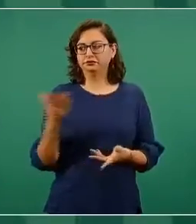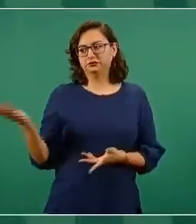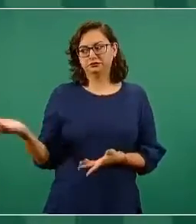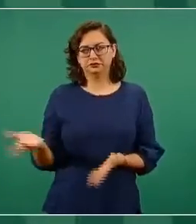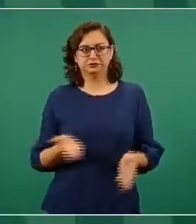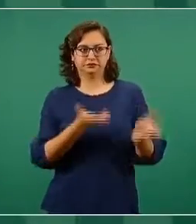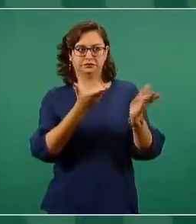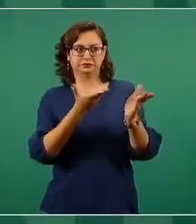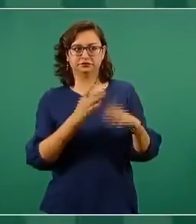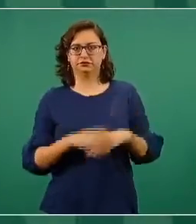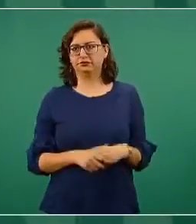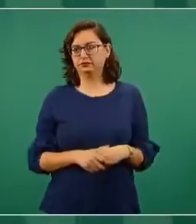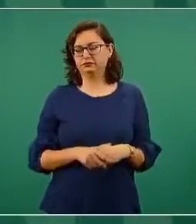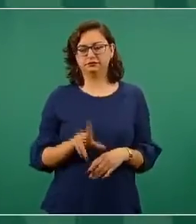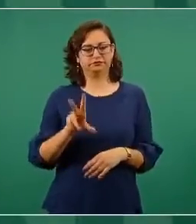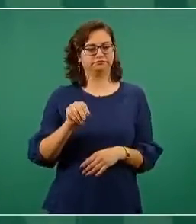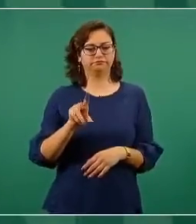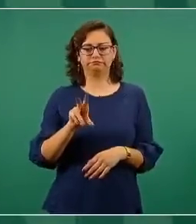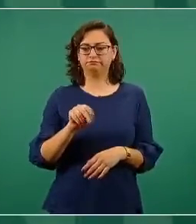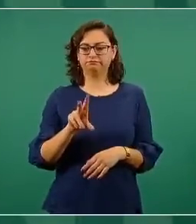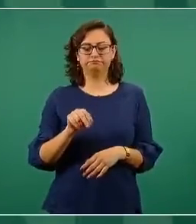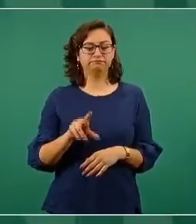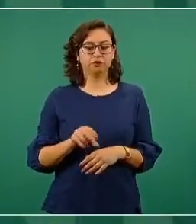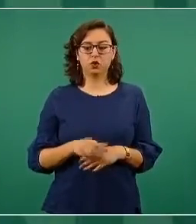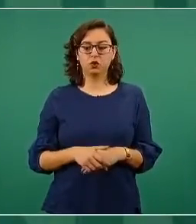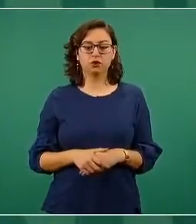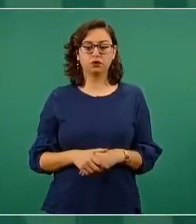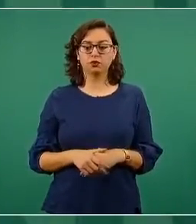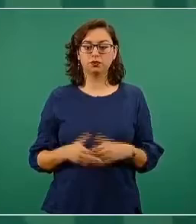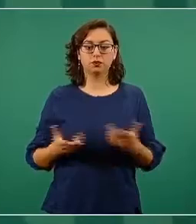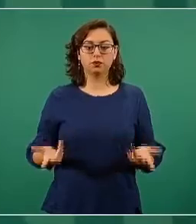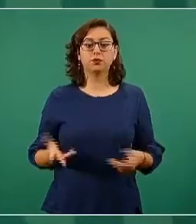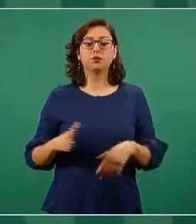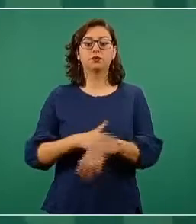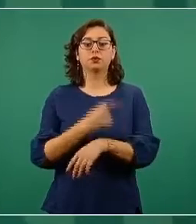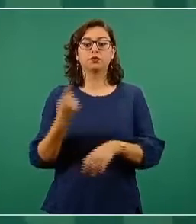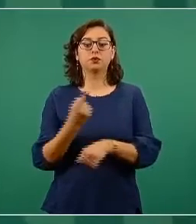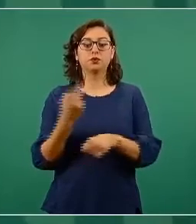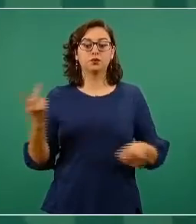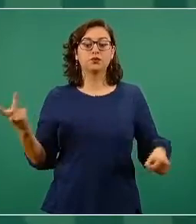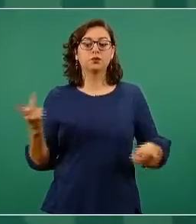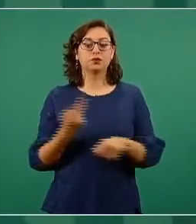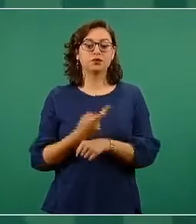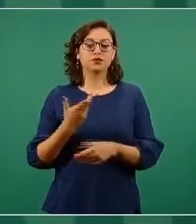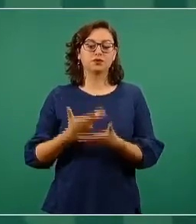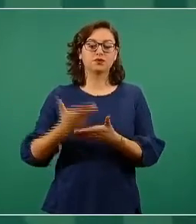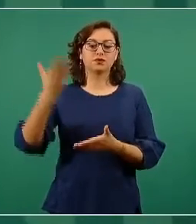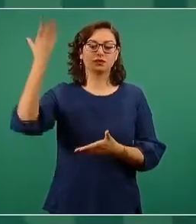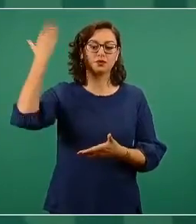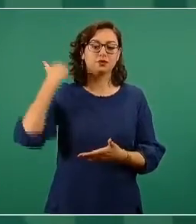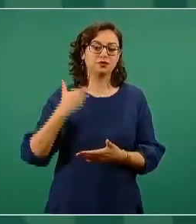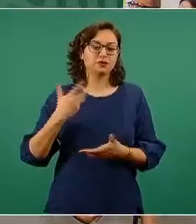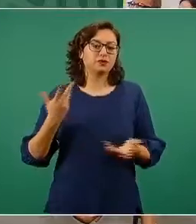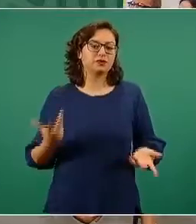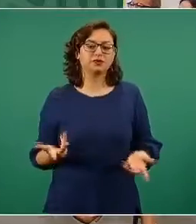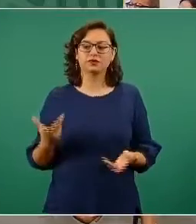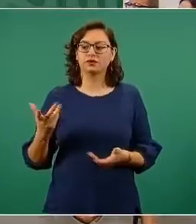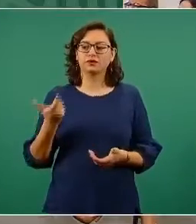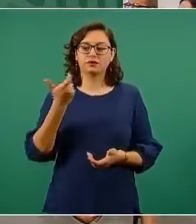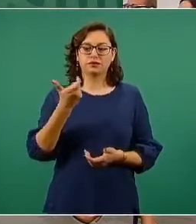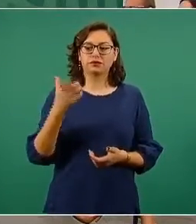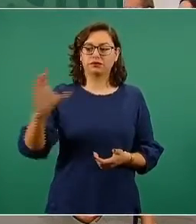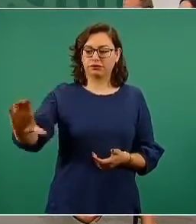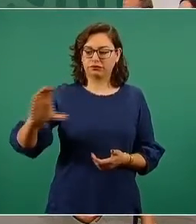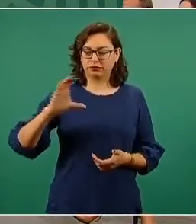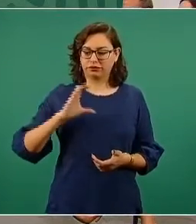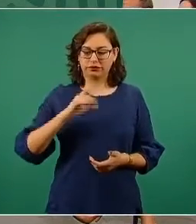empresas construyan unidades habitacionales y luego, como era la mala costumbre,